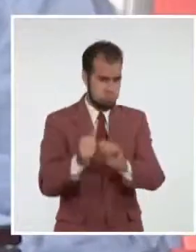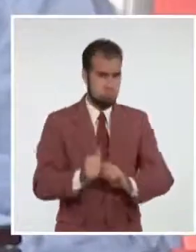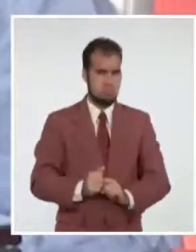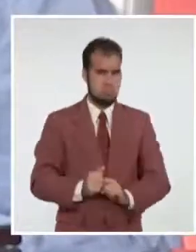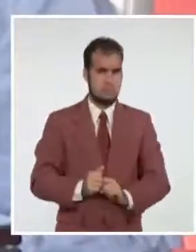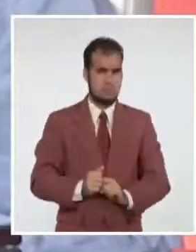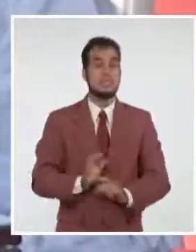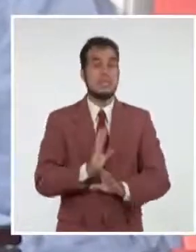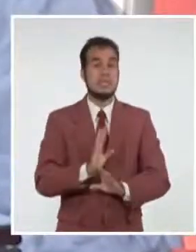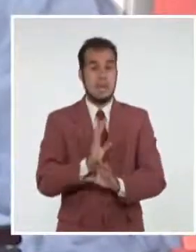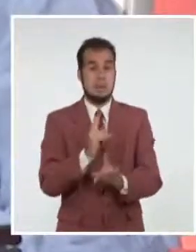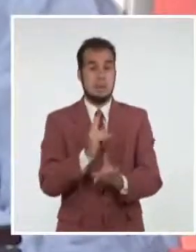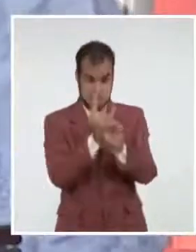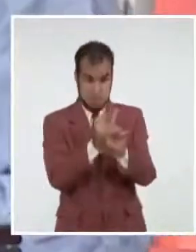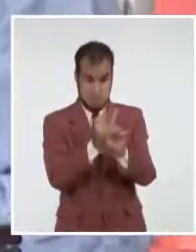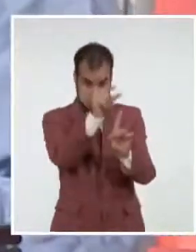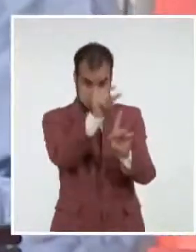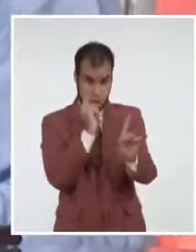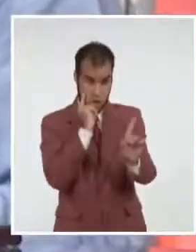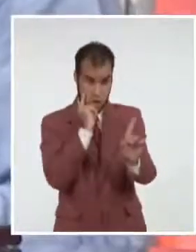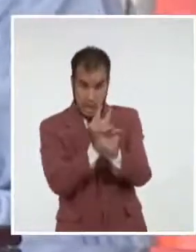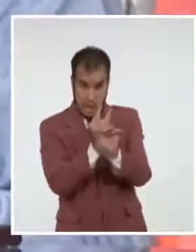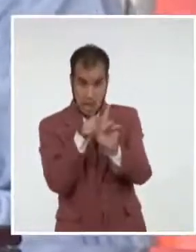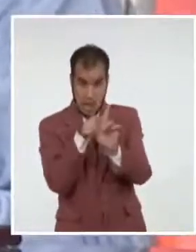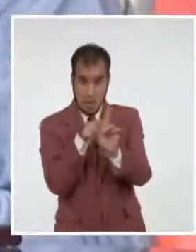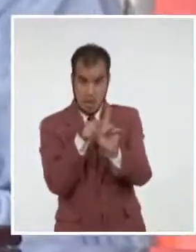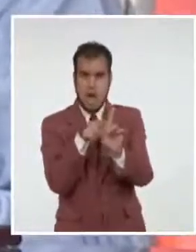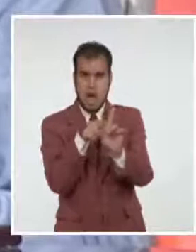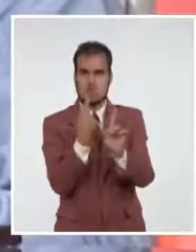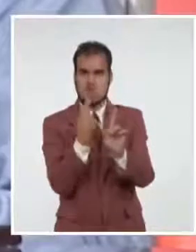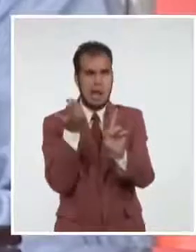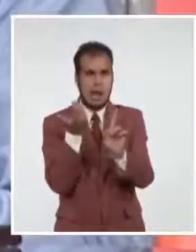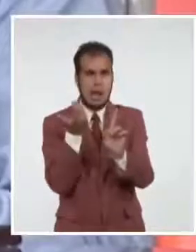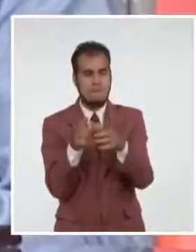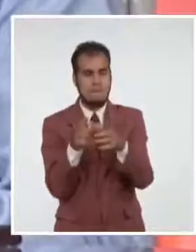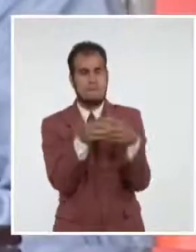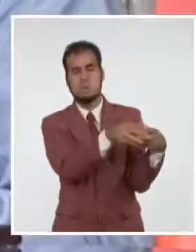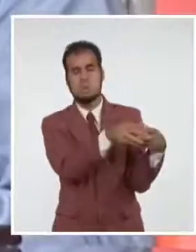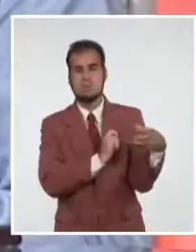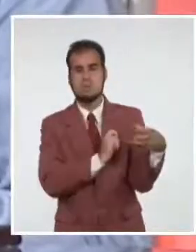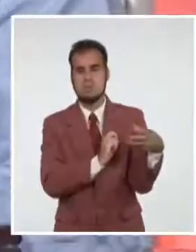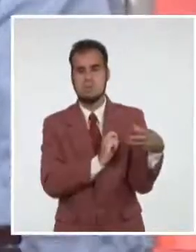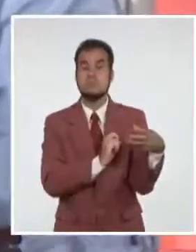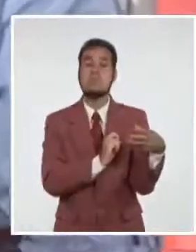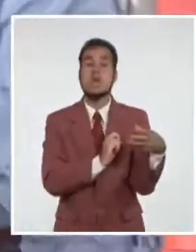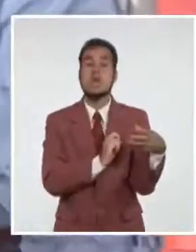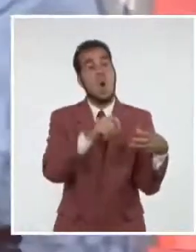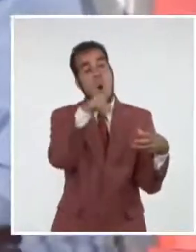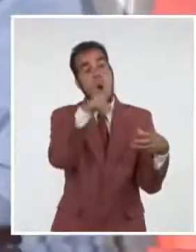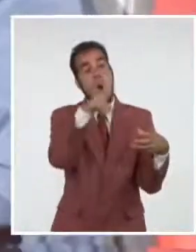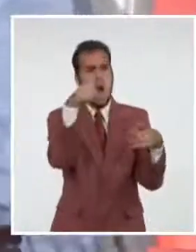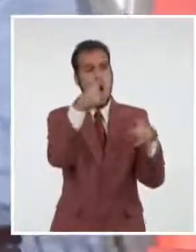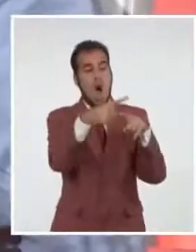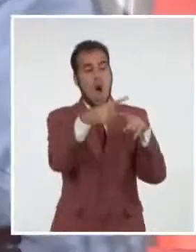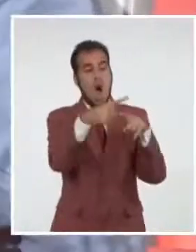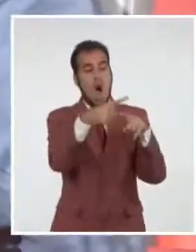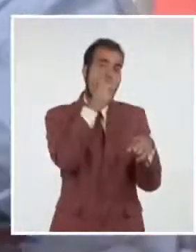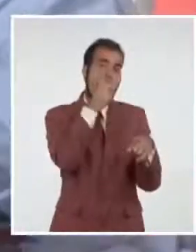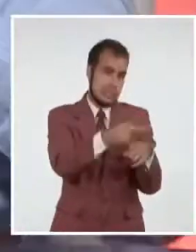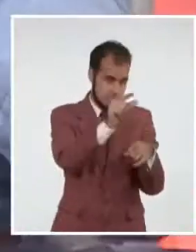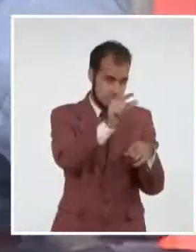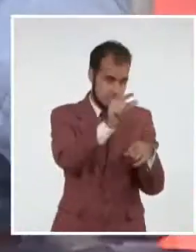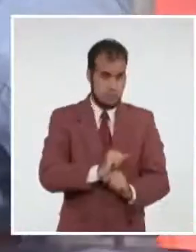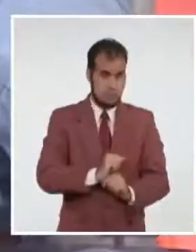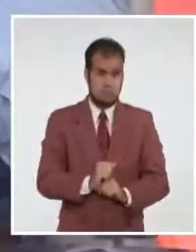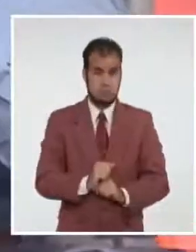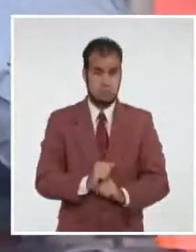un momento determinado los manteníamos aislados en centros de aislamiento para contacto. Yo estoy hablando de una persona que lo